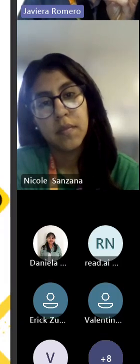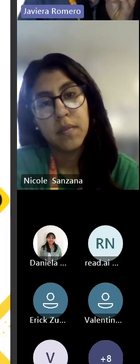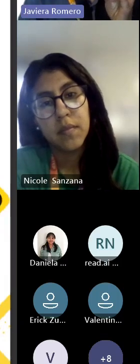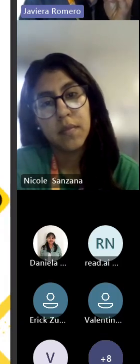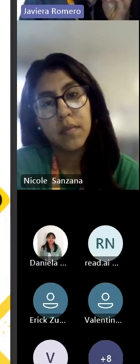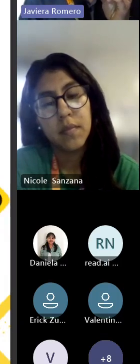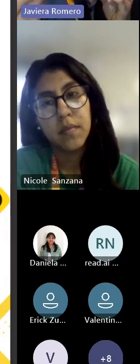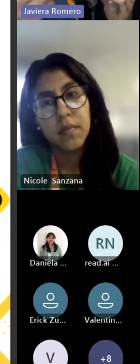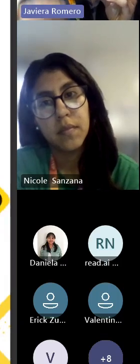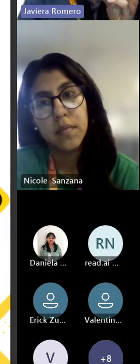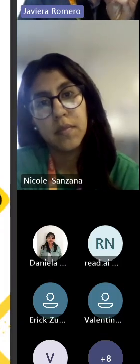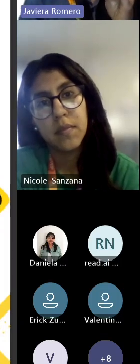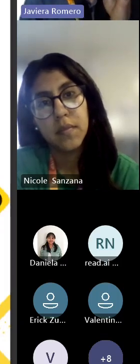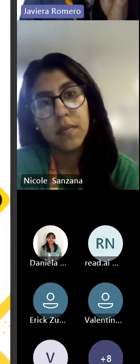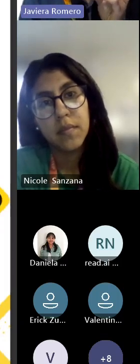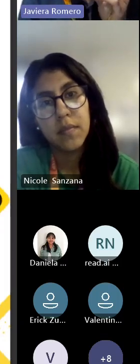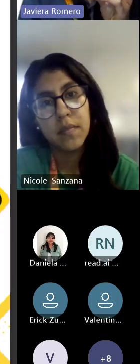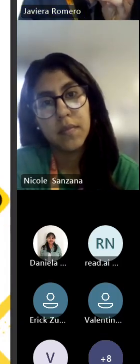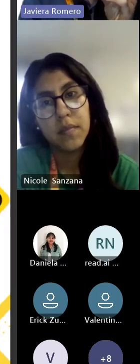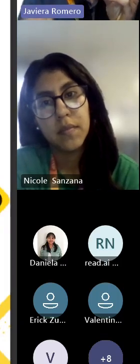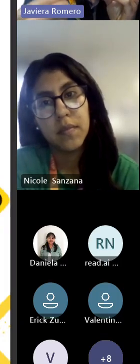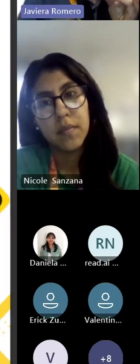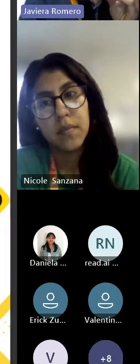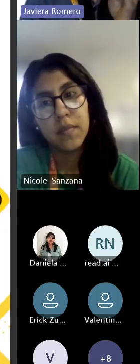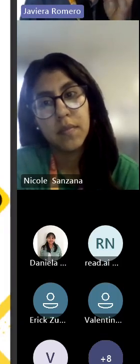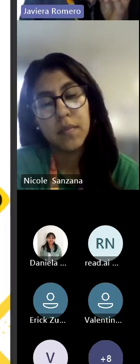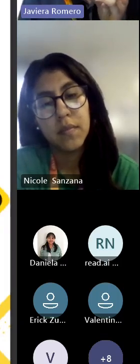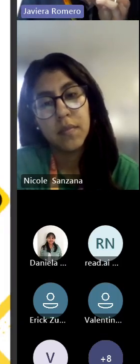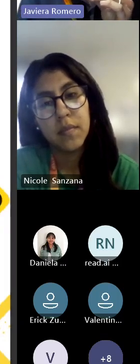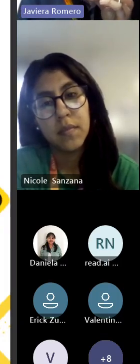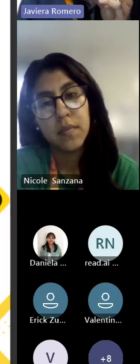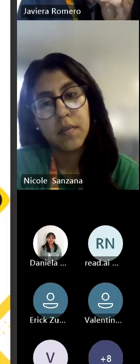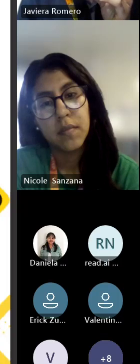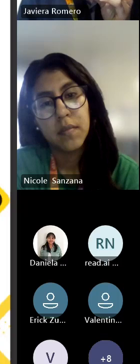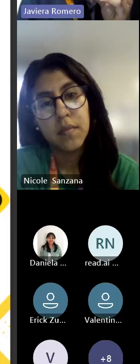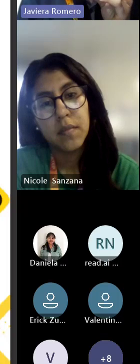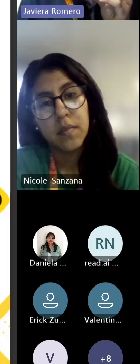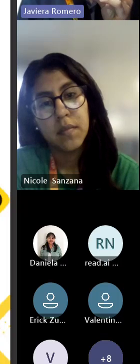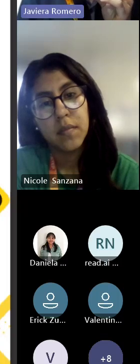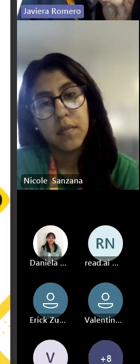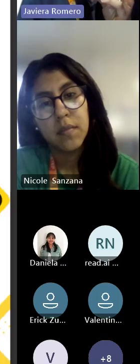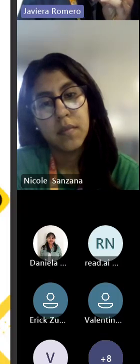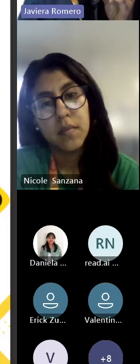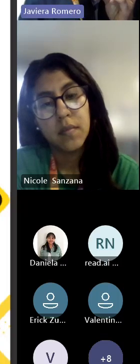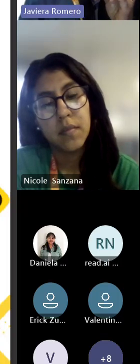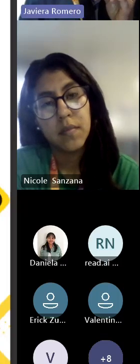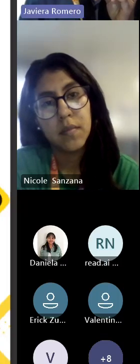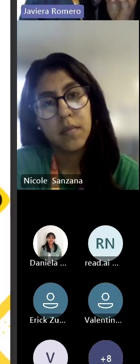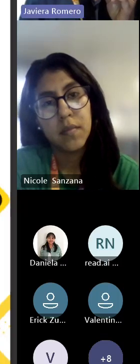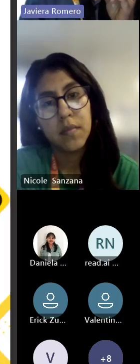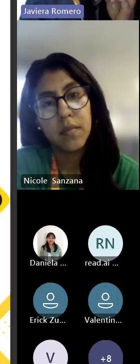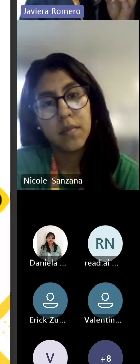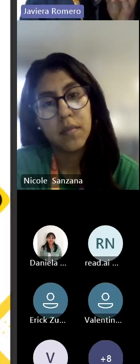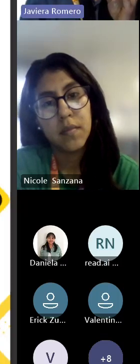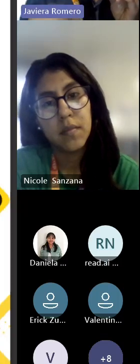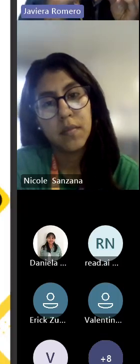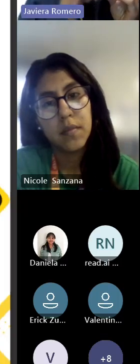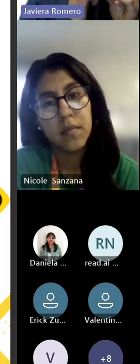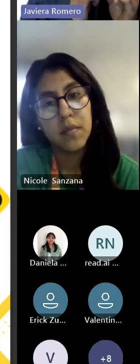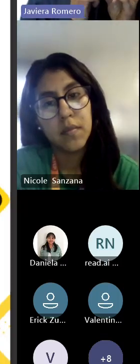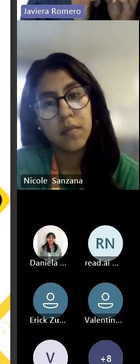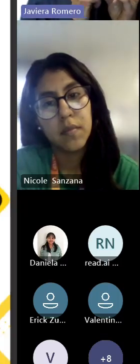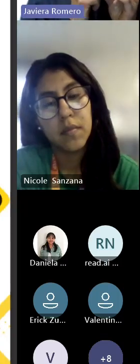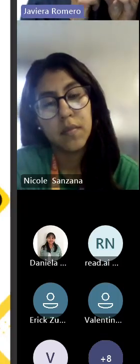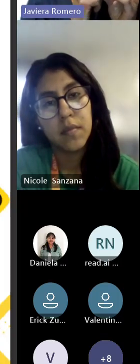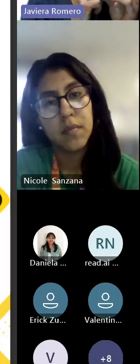su apariencia, su higiene personal, el orden, ¿cierto? Son elementos importantes. Los cambios en los hábitos